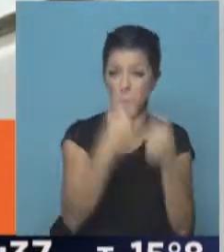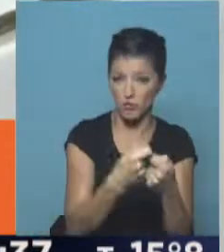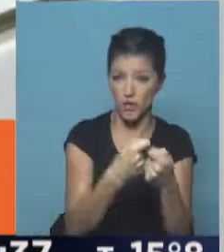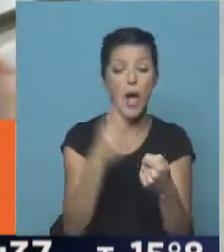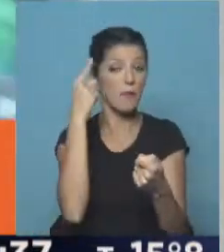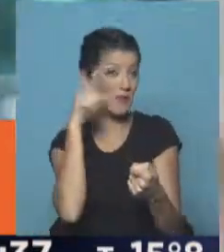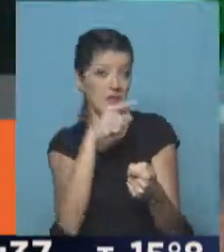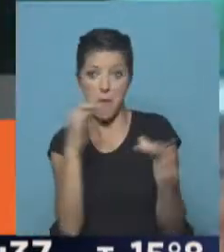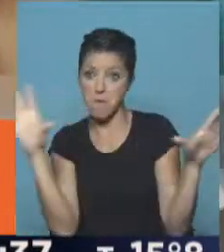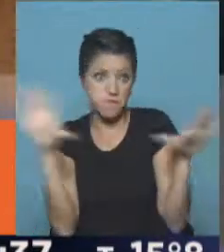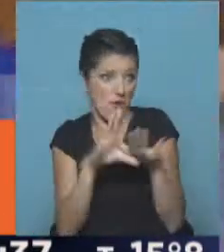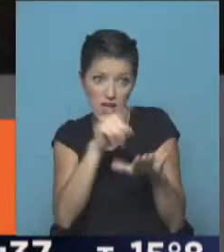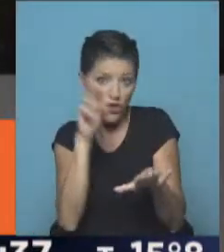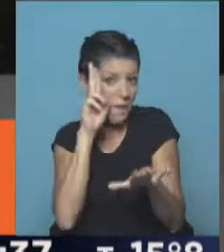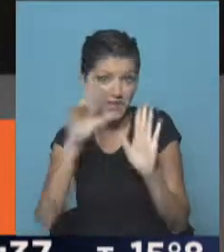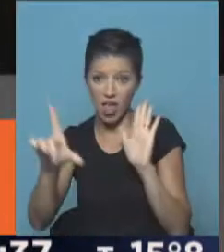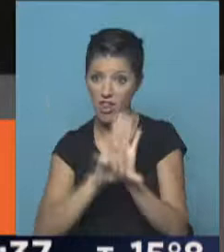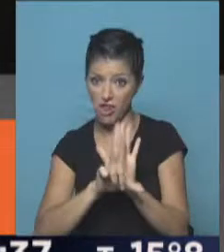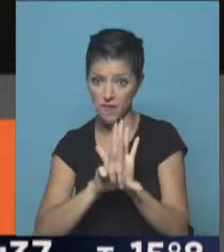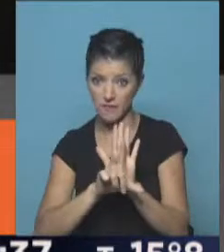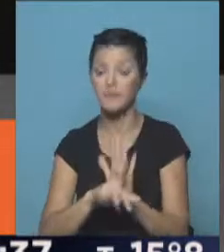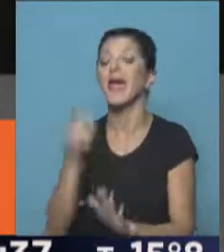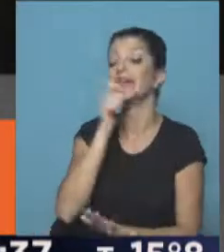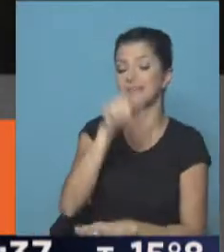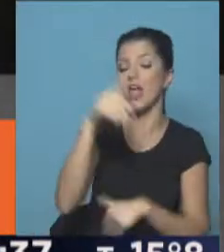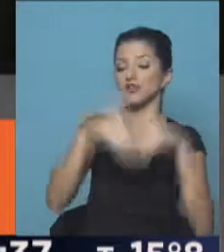consideran perfectamente legítima. En caso de imponerse el no